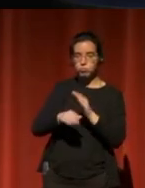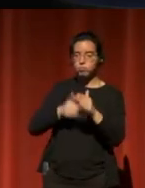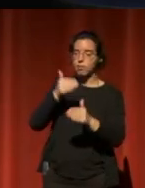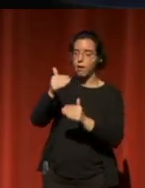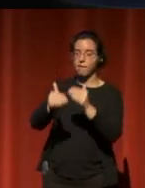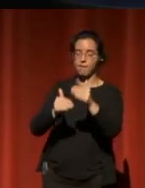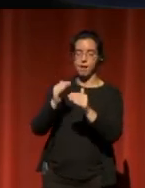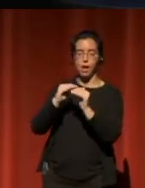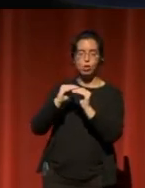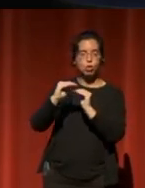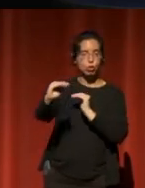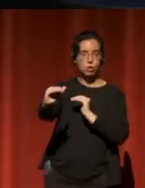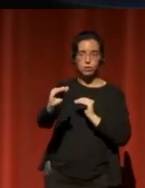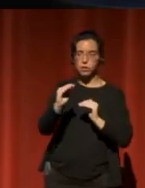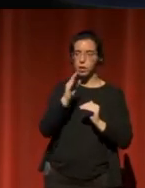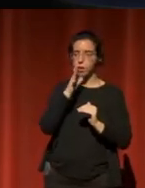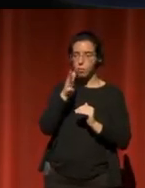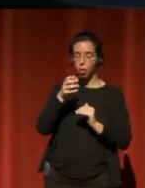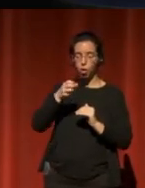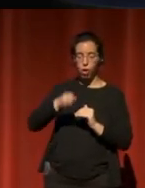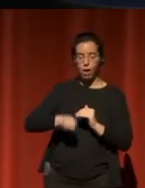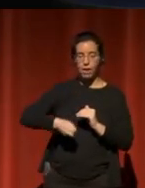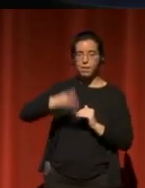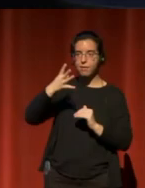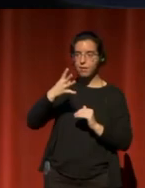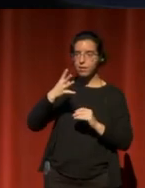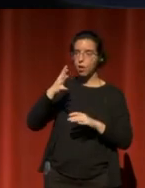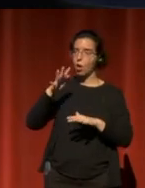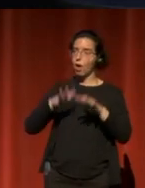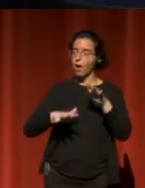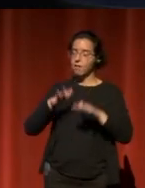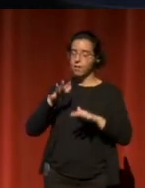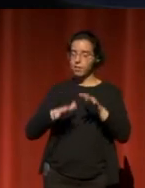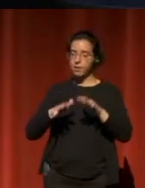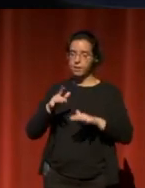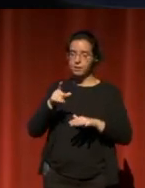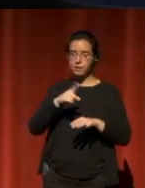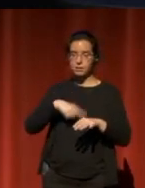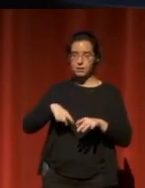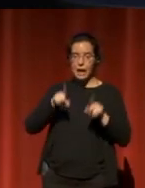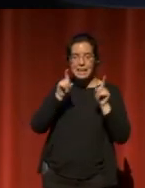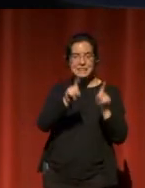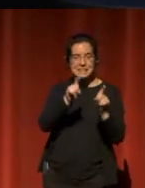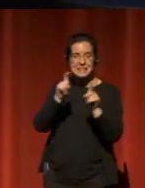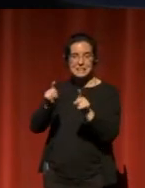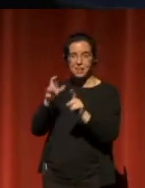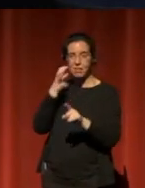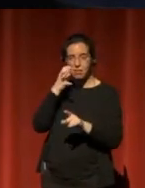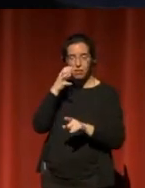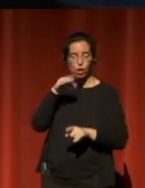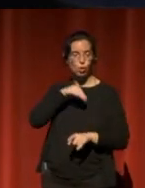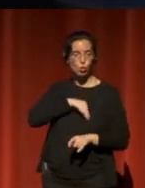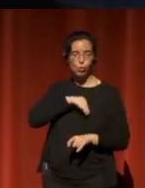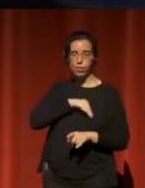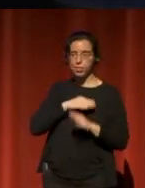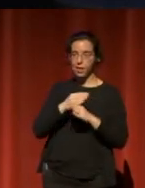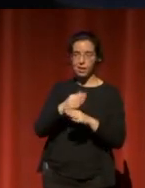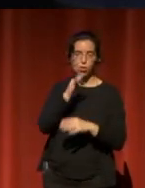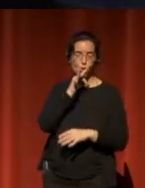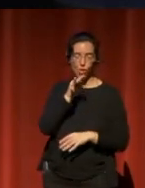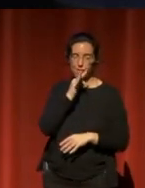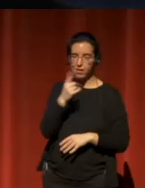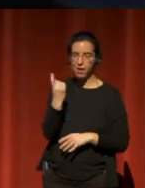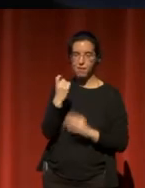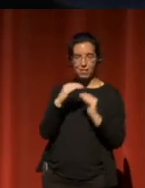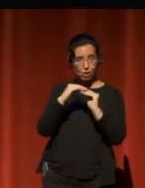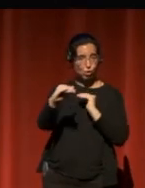sostenibilidad, pero los edificios que ya tenemos, muchas veces, por mucho que nos empeñemos, no son sostenibles y es muy difícil hacerlos sostenibles, ¿no? Y lo